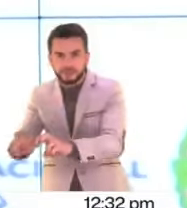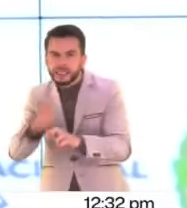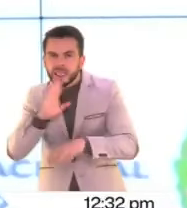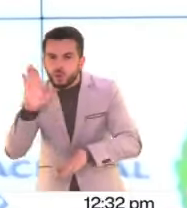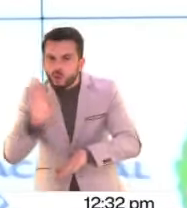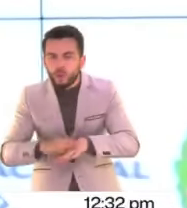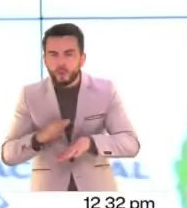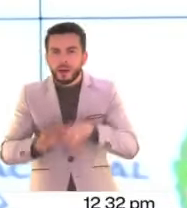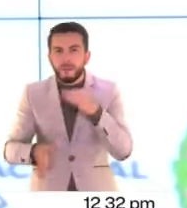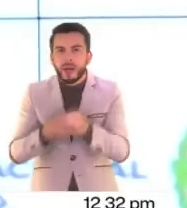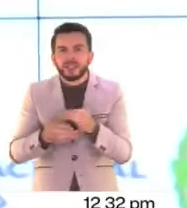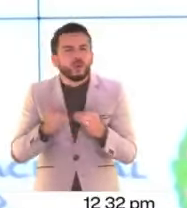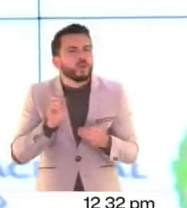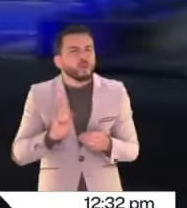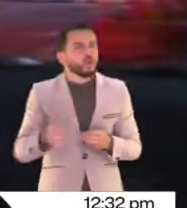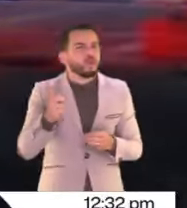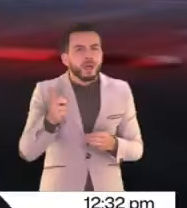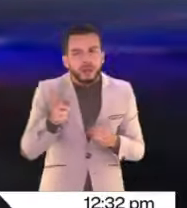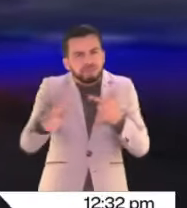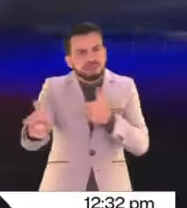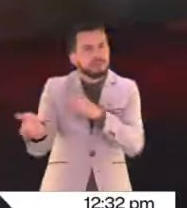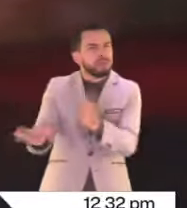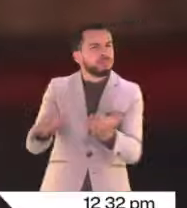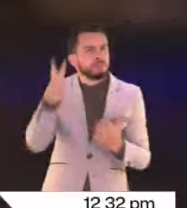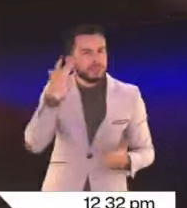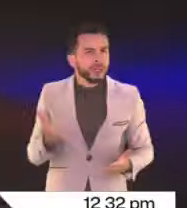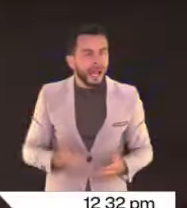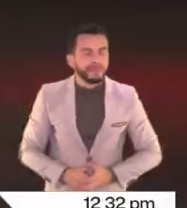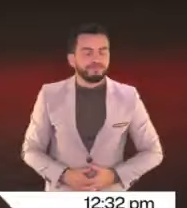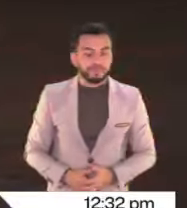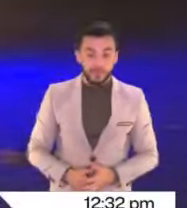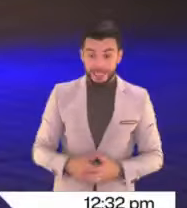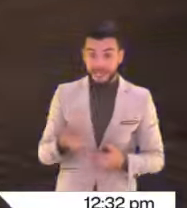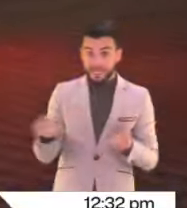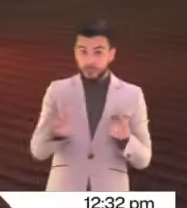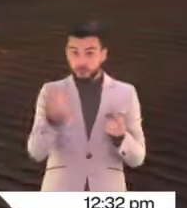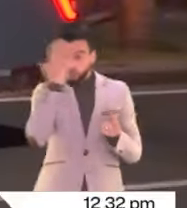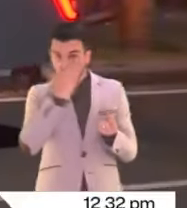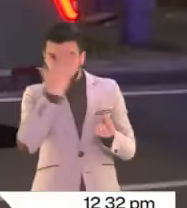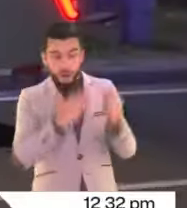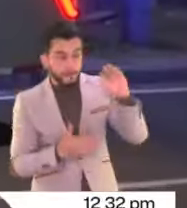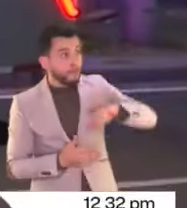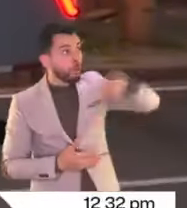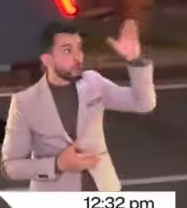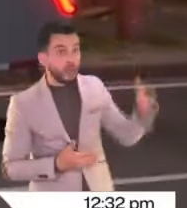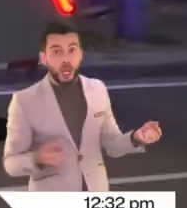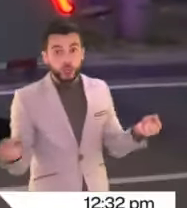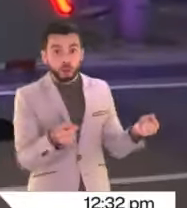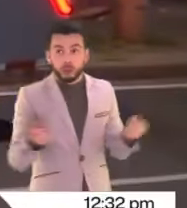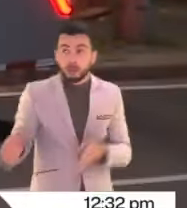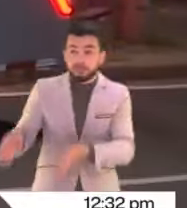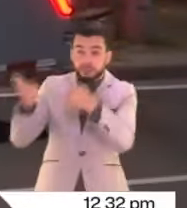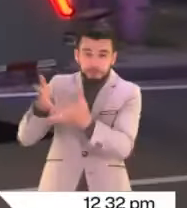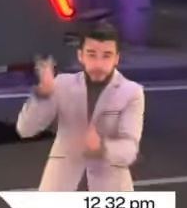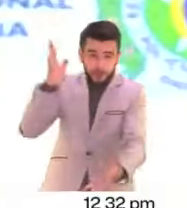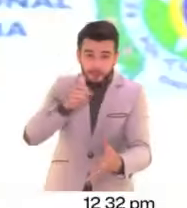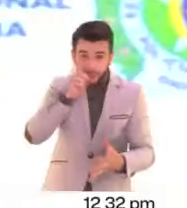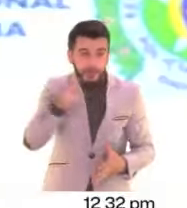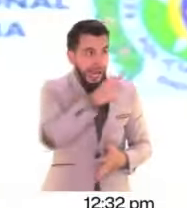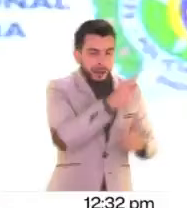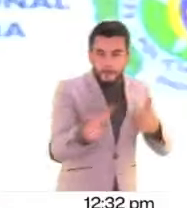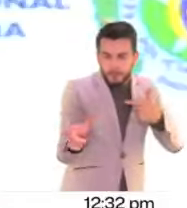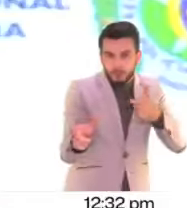era el móvil de este de este hecho Se revisa si el disparo vino desde la montaña que colinda el lujoso apartamento la